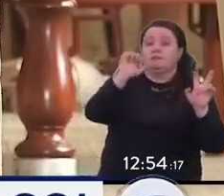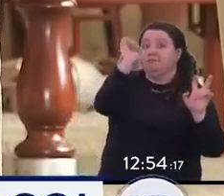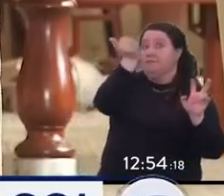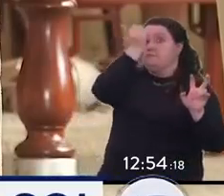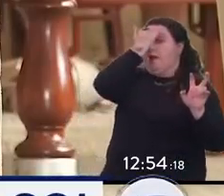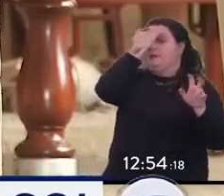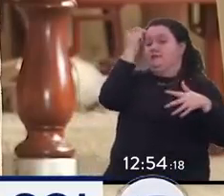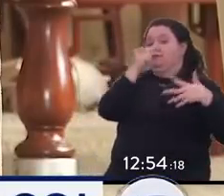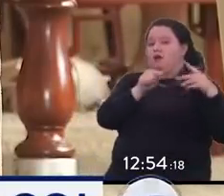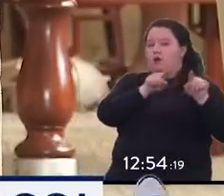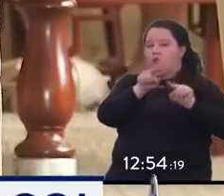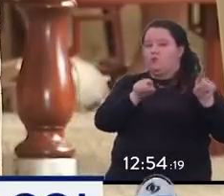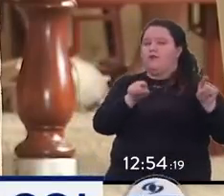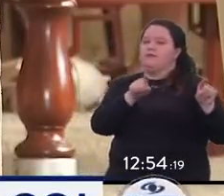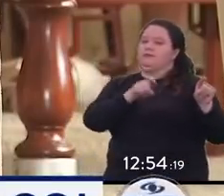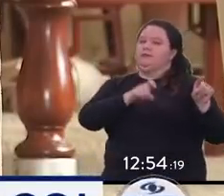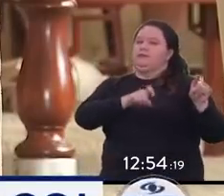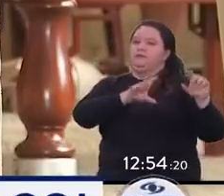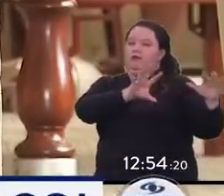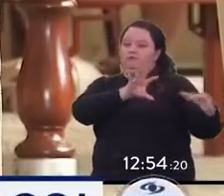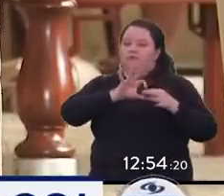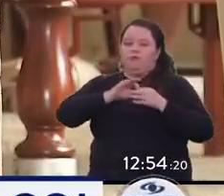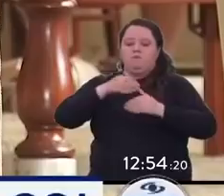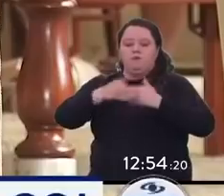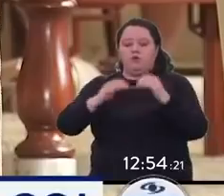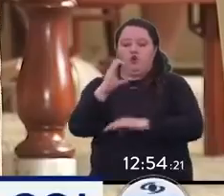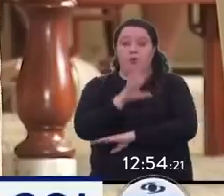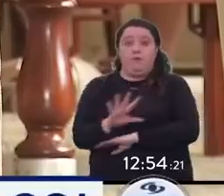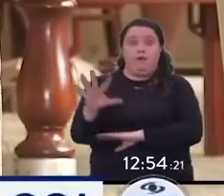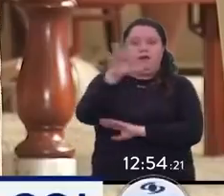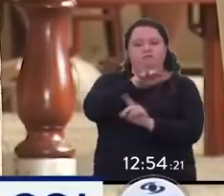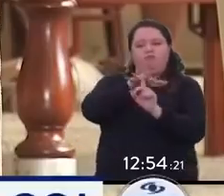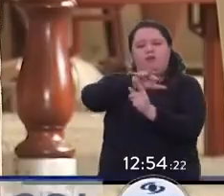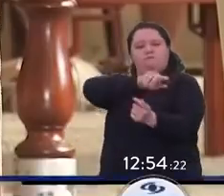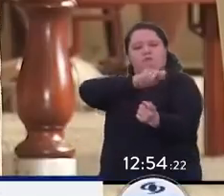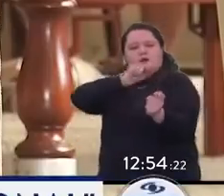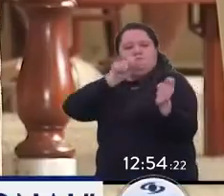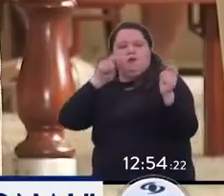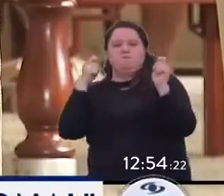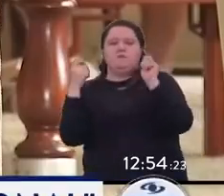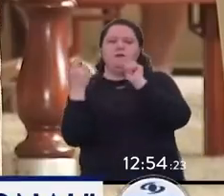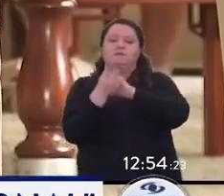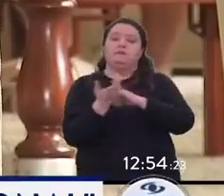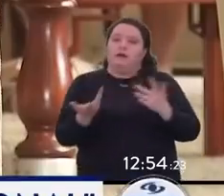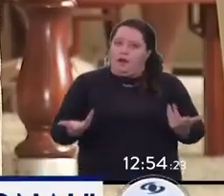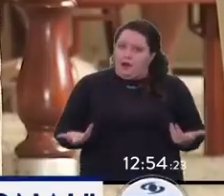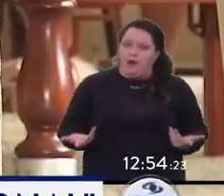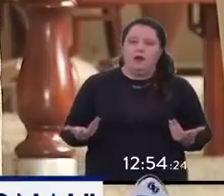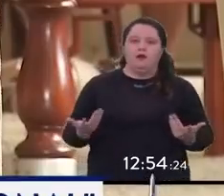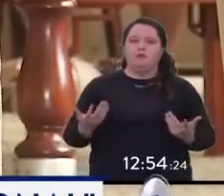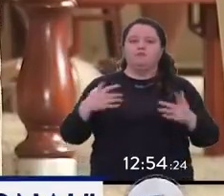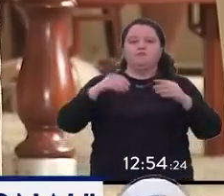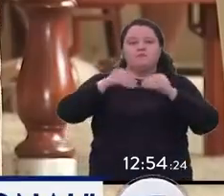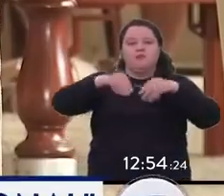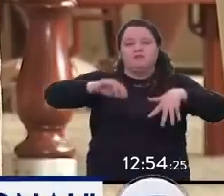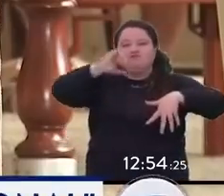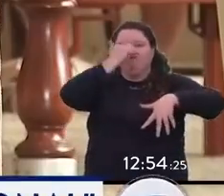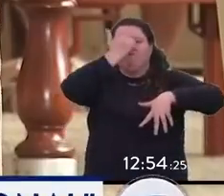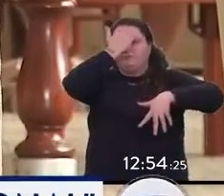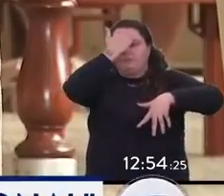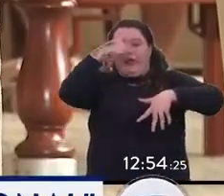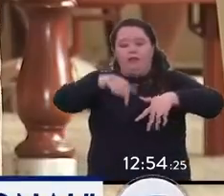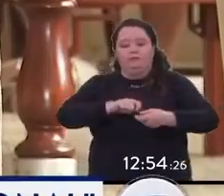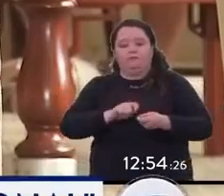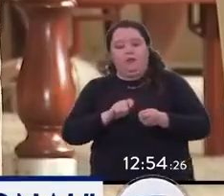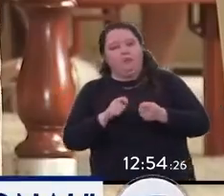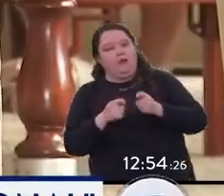prioridades necesarias para la transformación de Colombia. Sí, hay que avanzar en cambios estructurales. Pero yo creo que hay